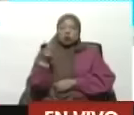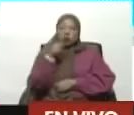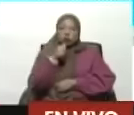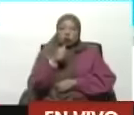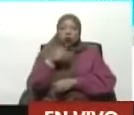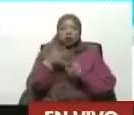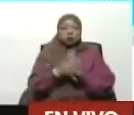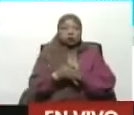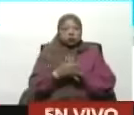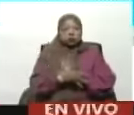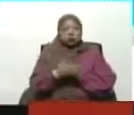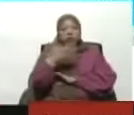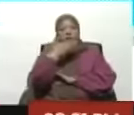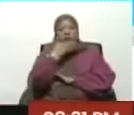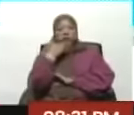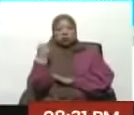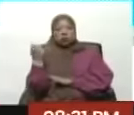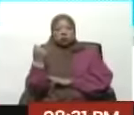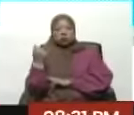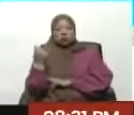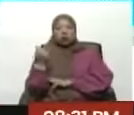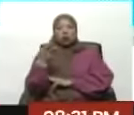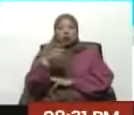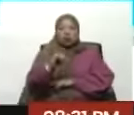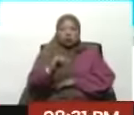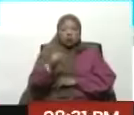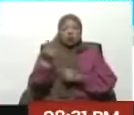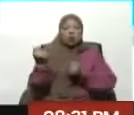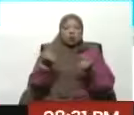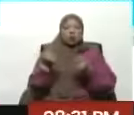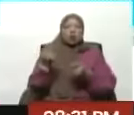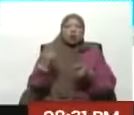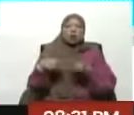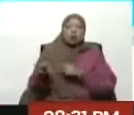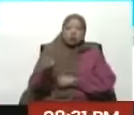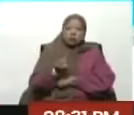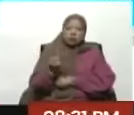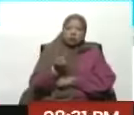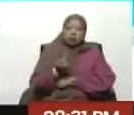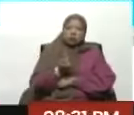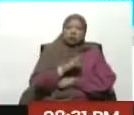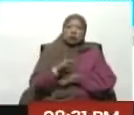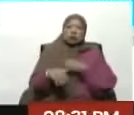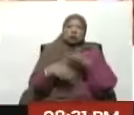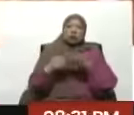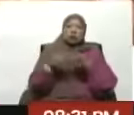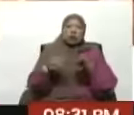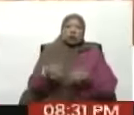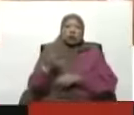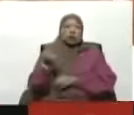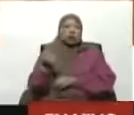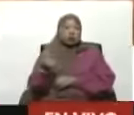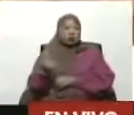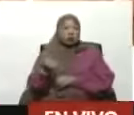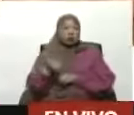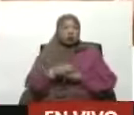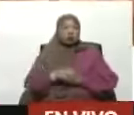dudas, tenemos las riendas, tengo las riendas de la economía en mis manos. Tenemos las riendas de la economía.